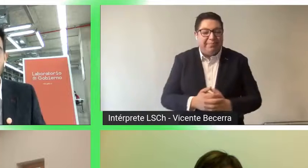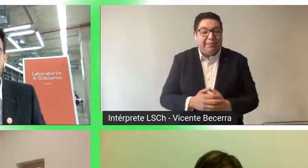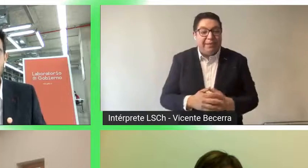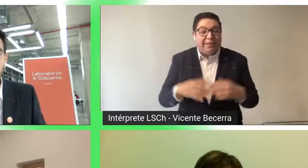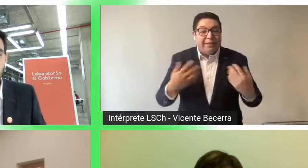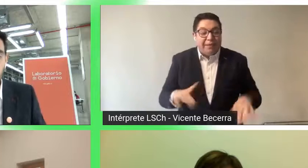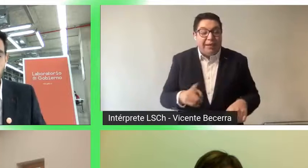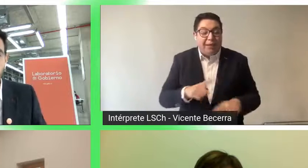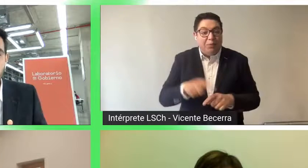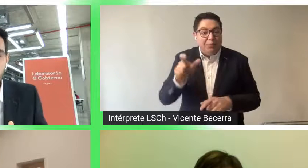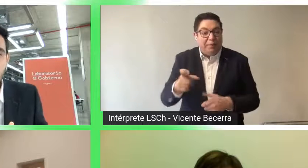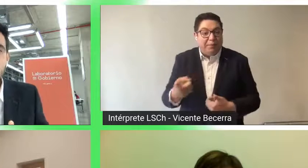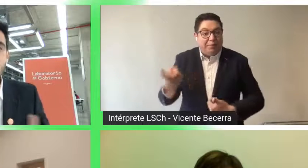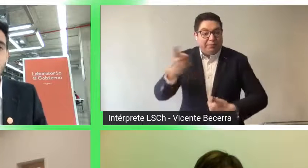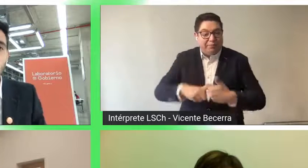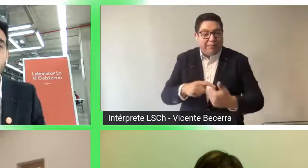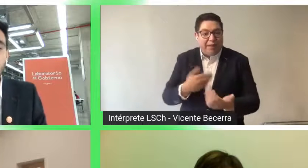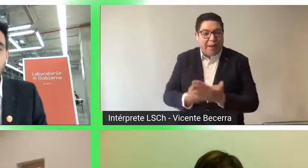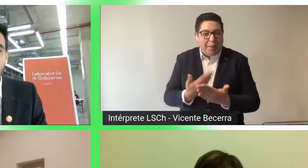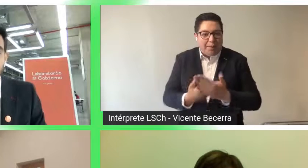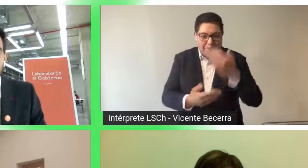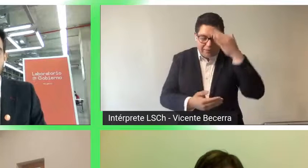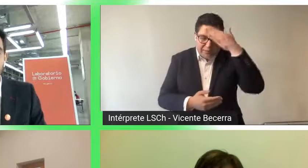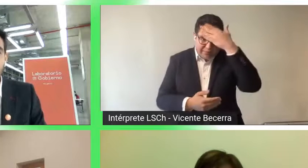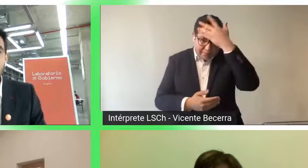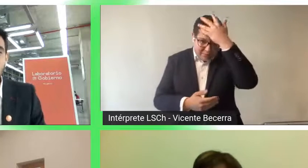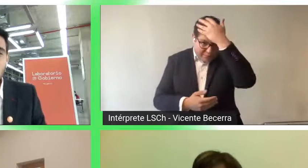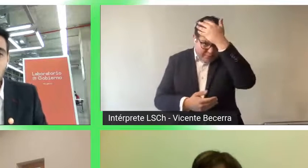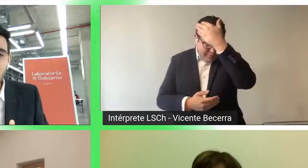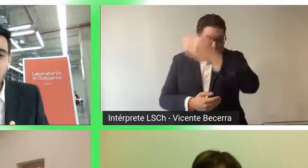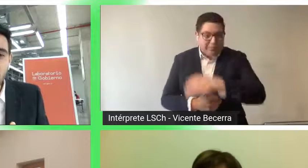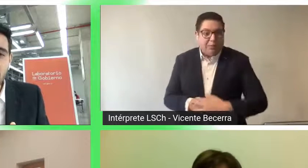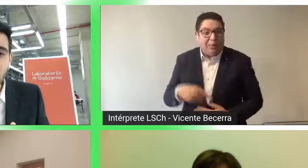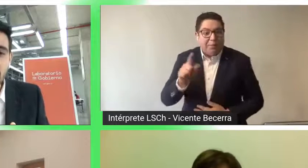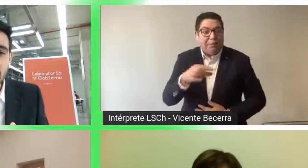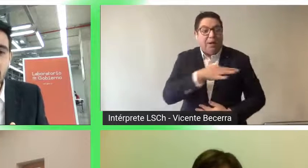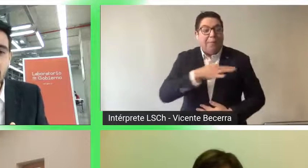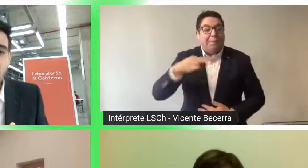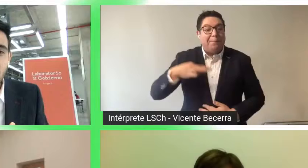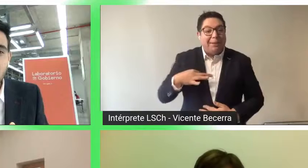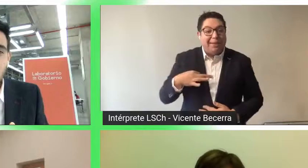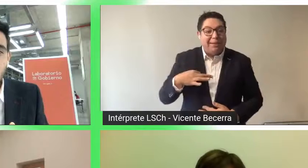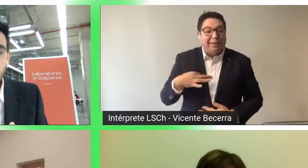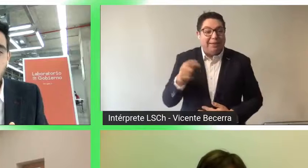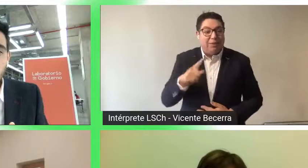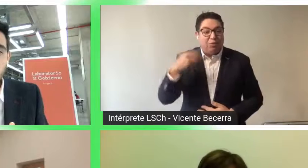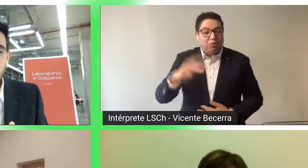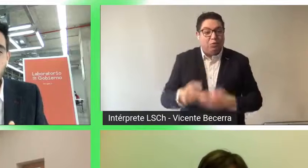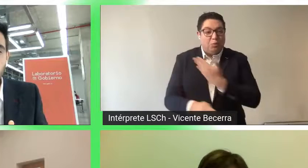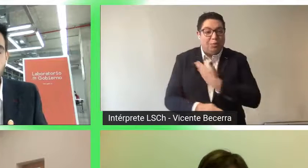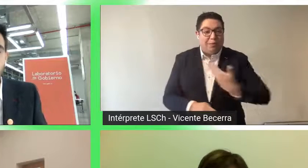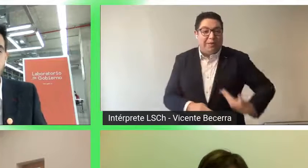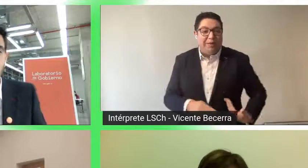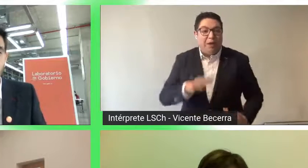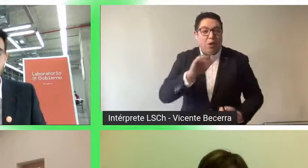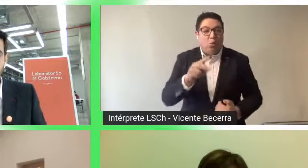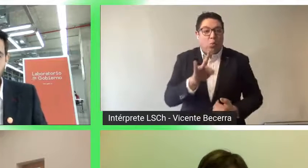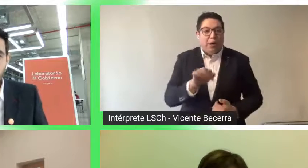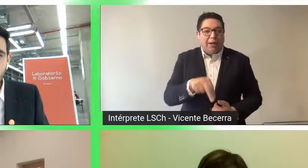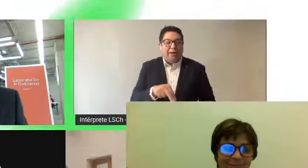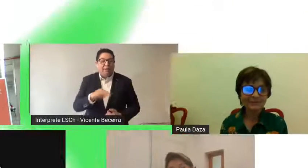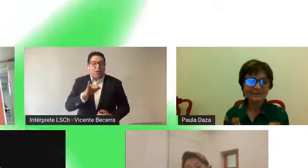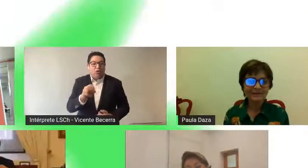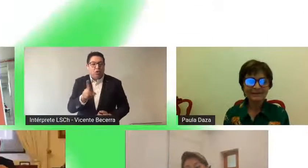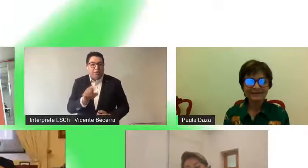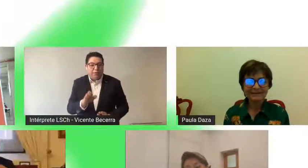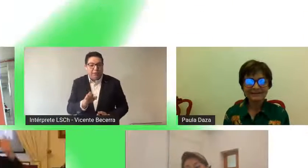acaba de incorporar, y lo quiero aprovechar de sumar, el ministro secretario general de la Presidencia, Juan José Osa. Ministro, ¿estás